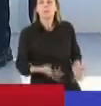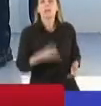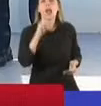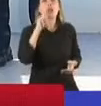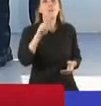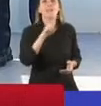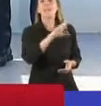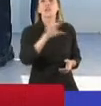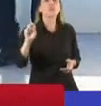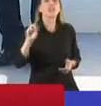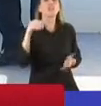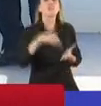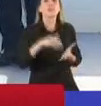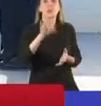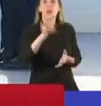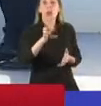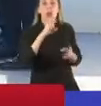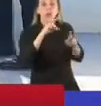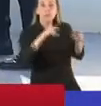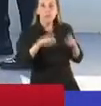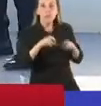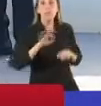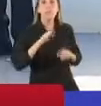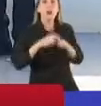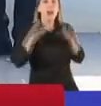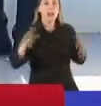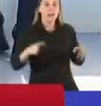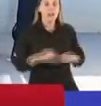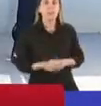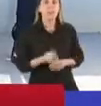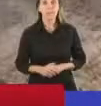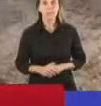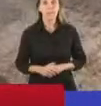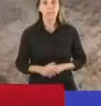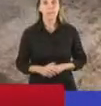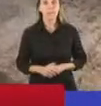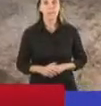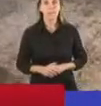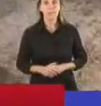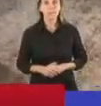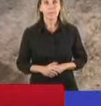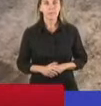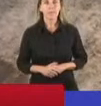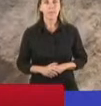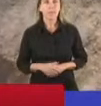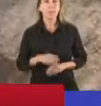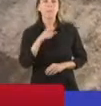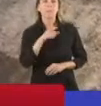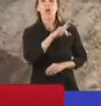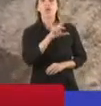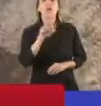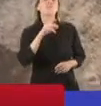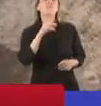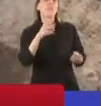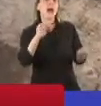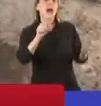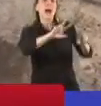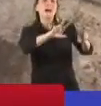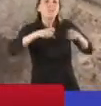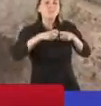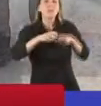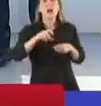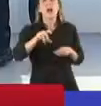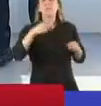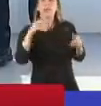manija debe ser de la época de Perón. Más o menos, ¿no? Más o menos. Sí. Pero bueno, qué sé yo, una puesta en escena, eso duró cuánto, 15 segundos,